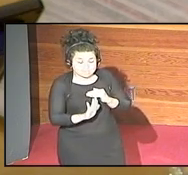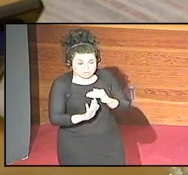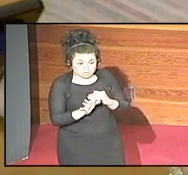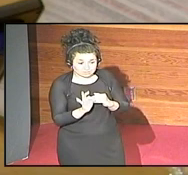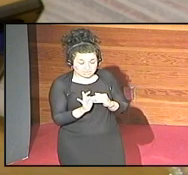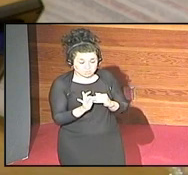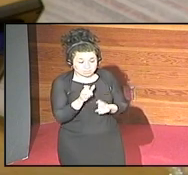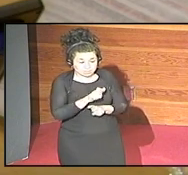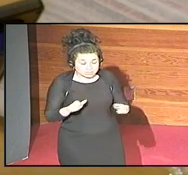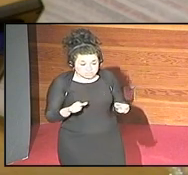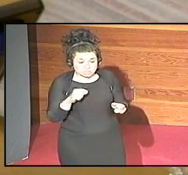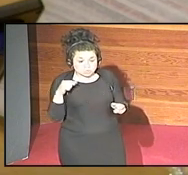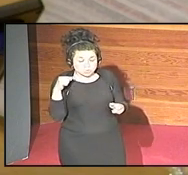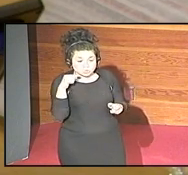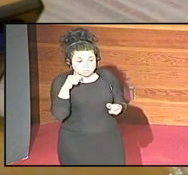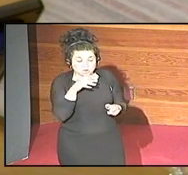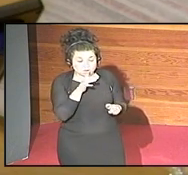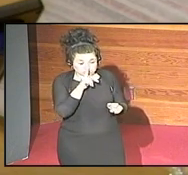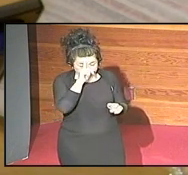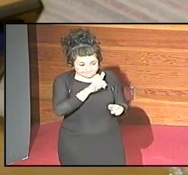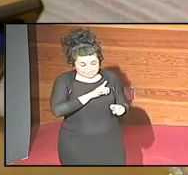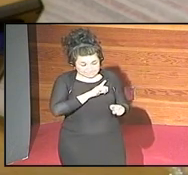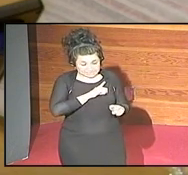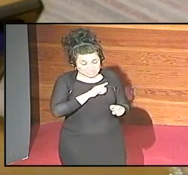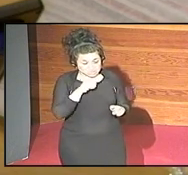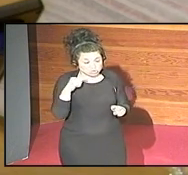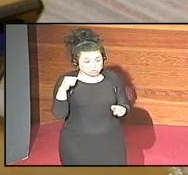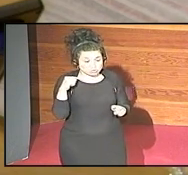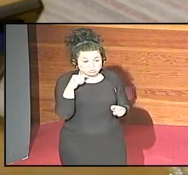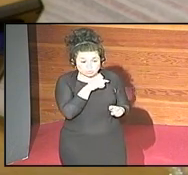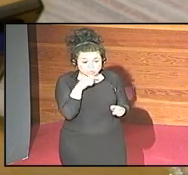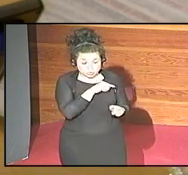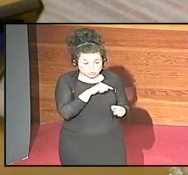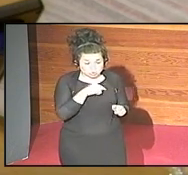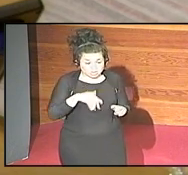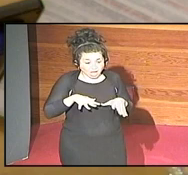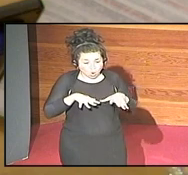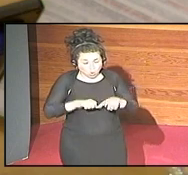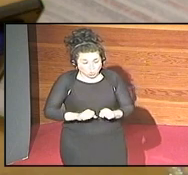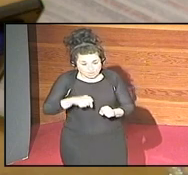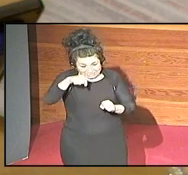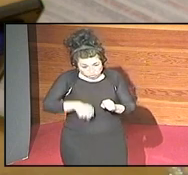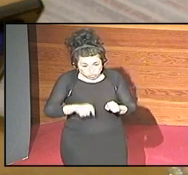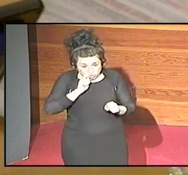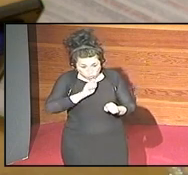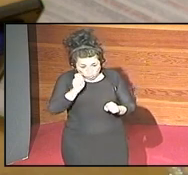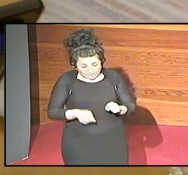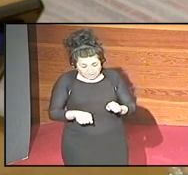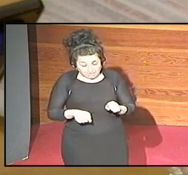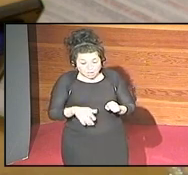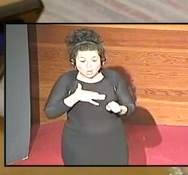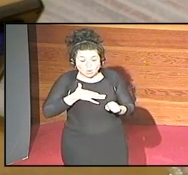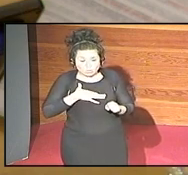este momento, las tropas rusas que en este momento están ocupando ya el sur de Ucrania, podrían en algún momento,